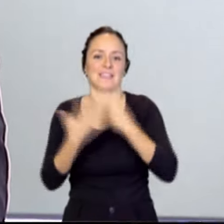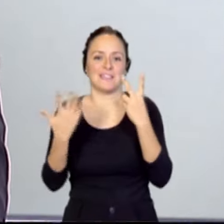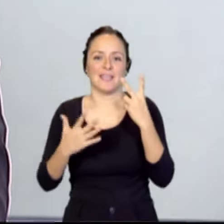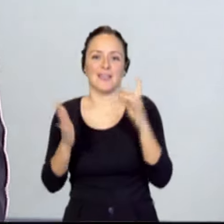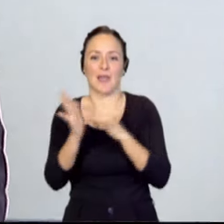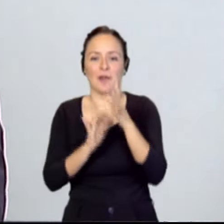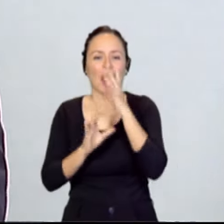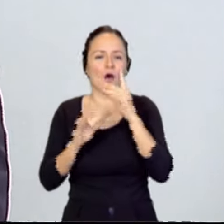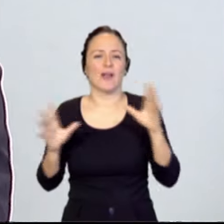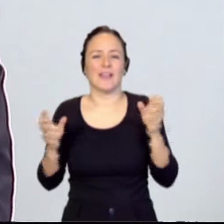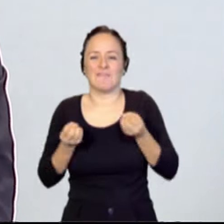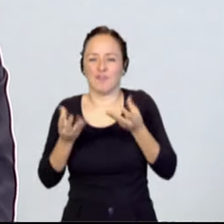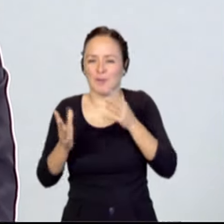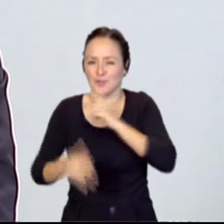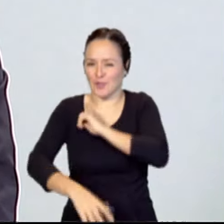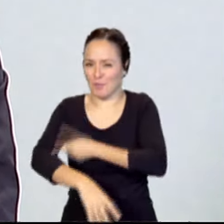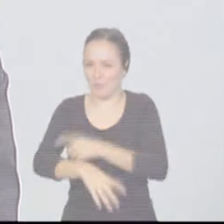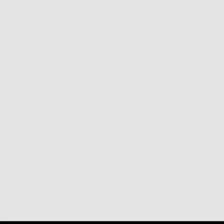toda la información